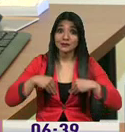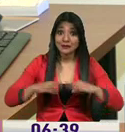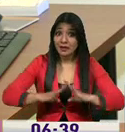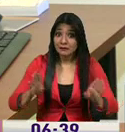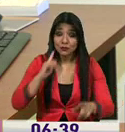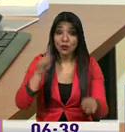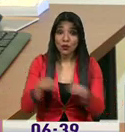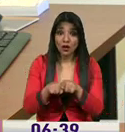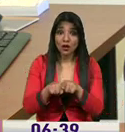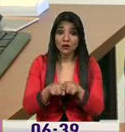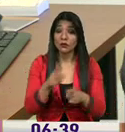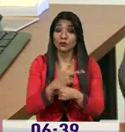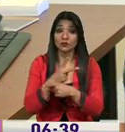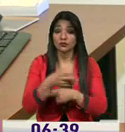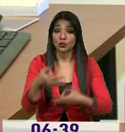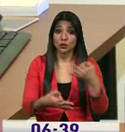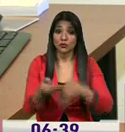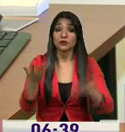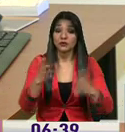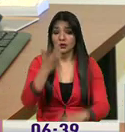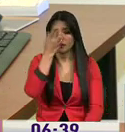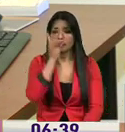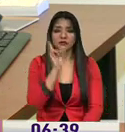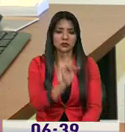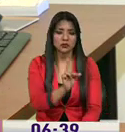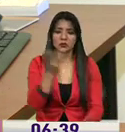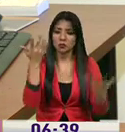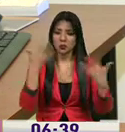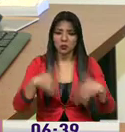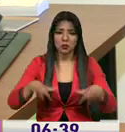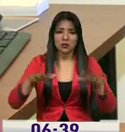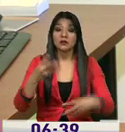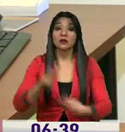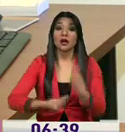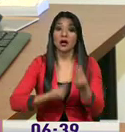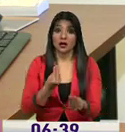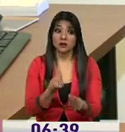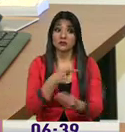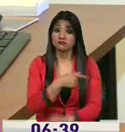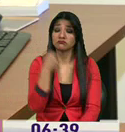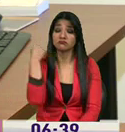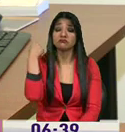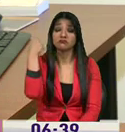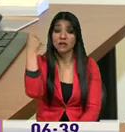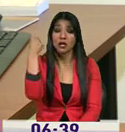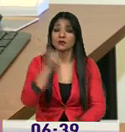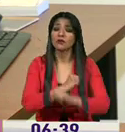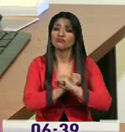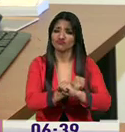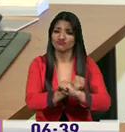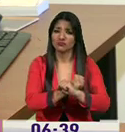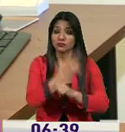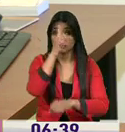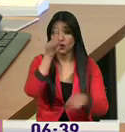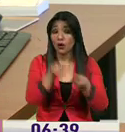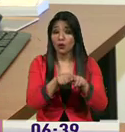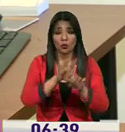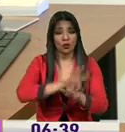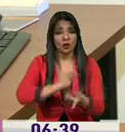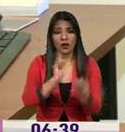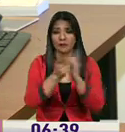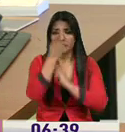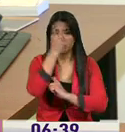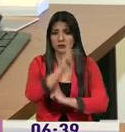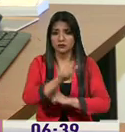que el Consejo de la Judicatura tome la decisión que corresponda, tienen el legítimo derecho a impugnar esa decisión en el